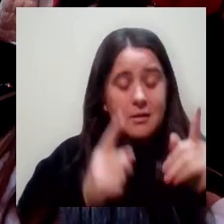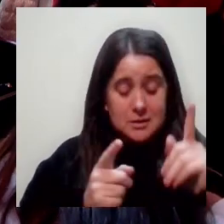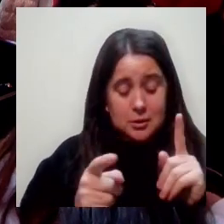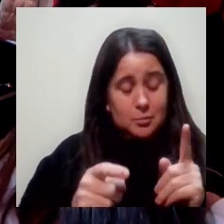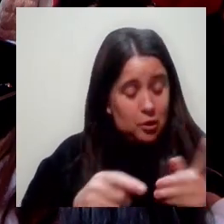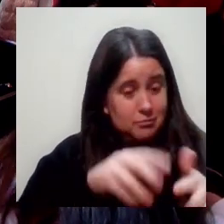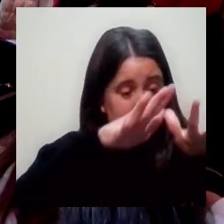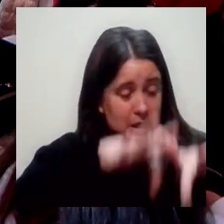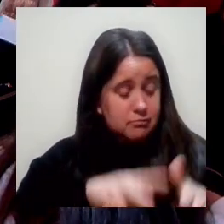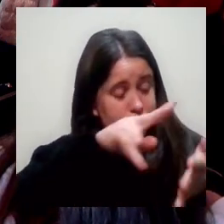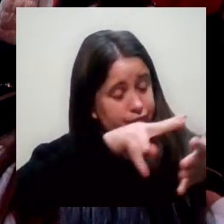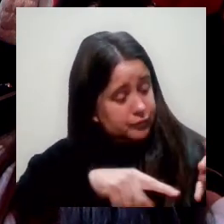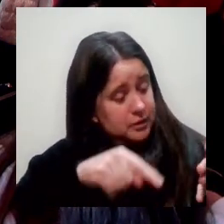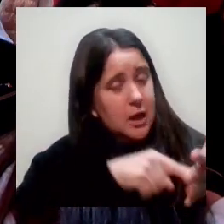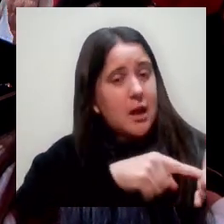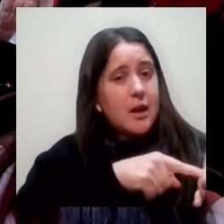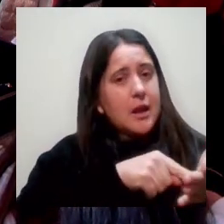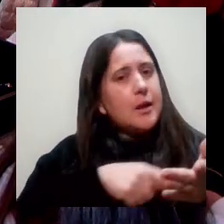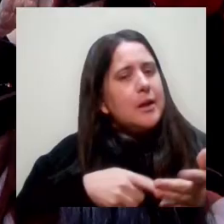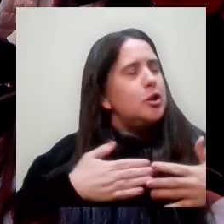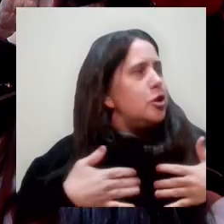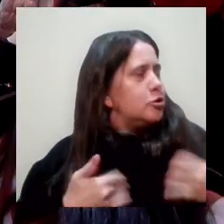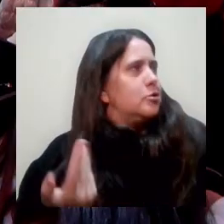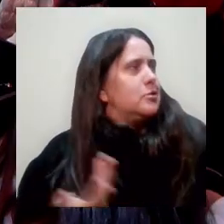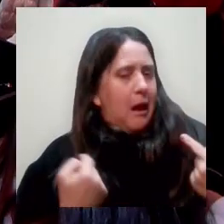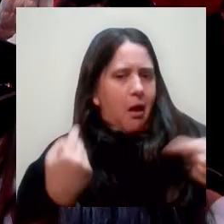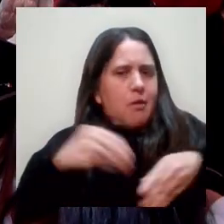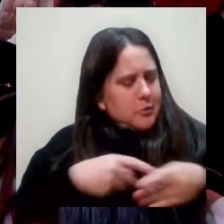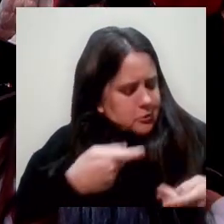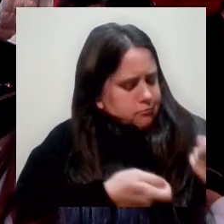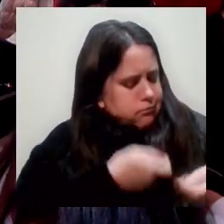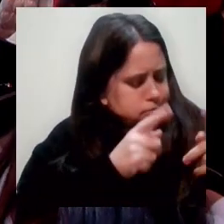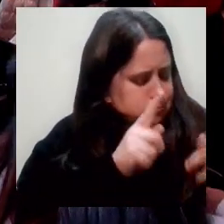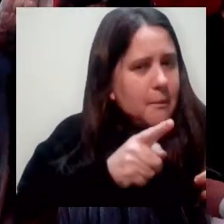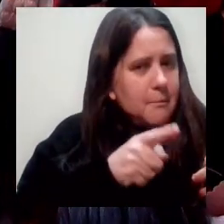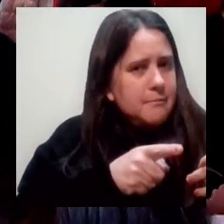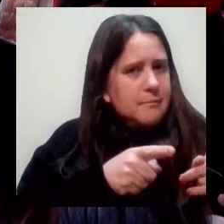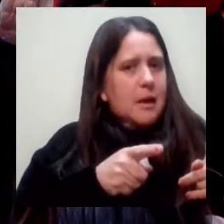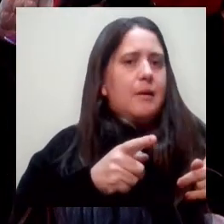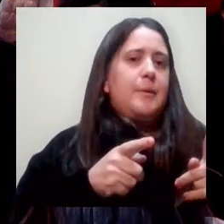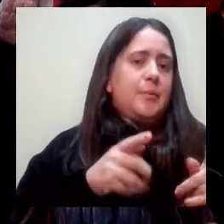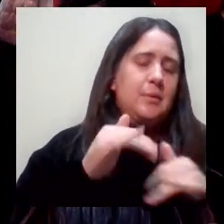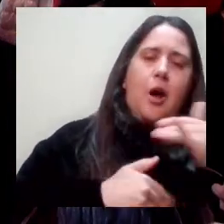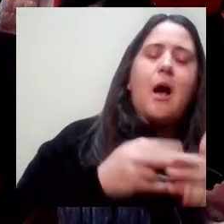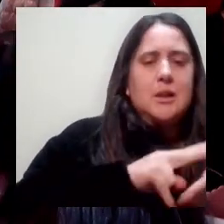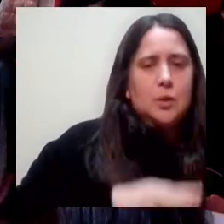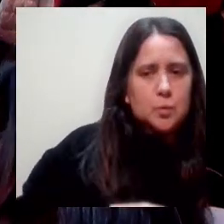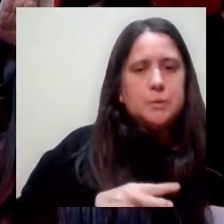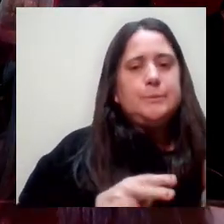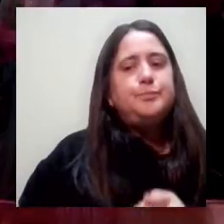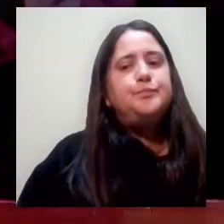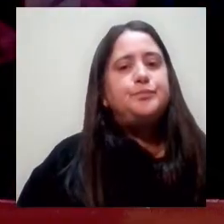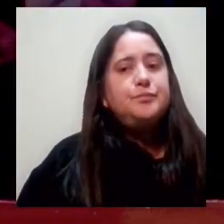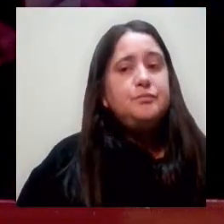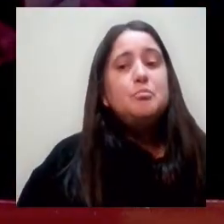texto, vamos a poner mucho de lo que traemos nosotros y nosotras en ese proceso de lectura.